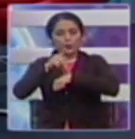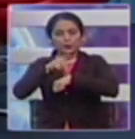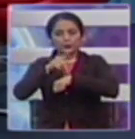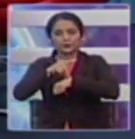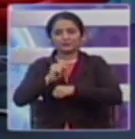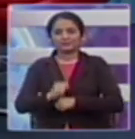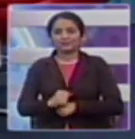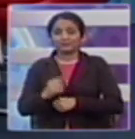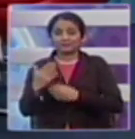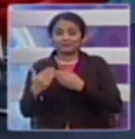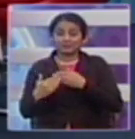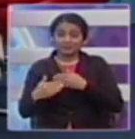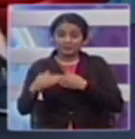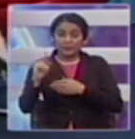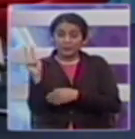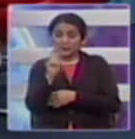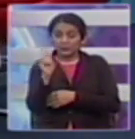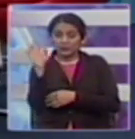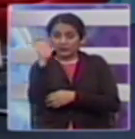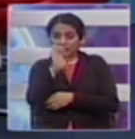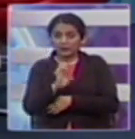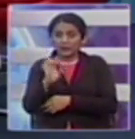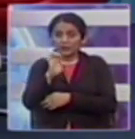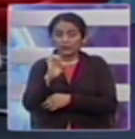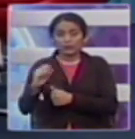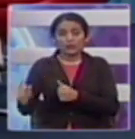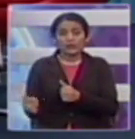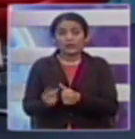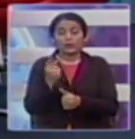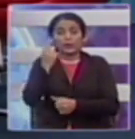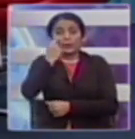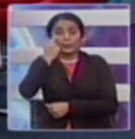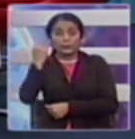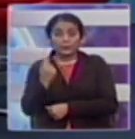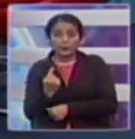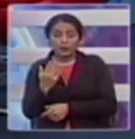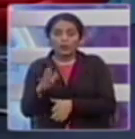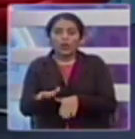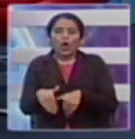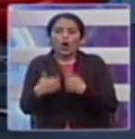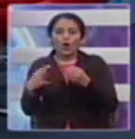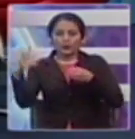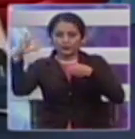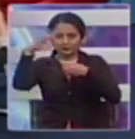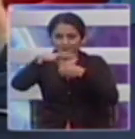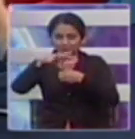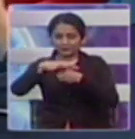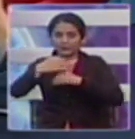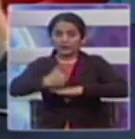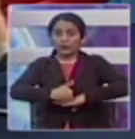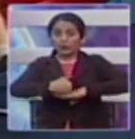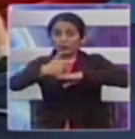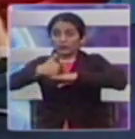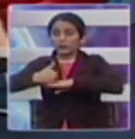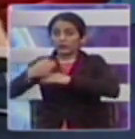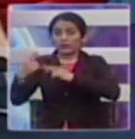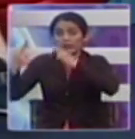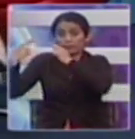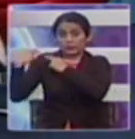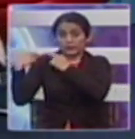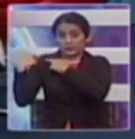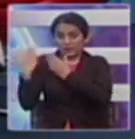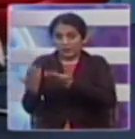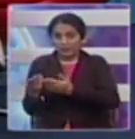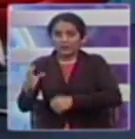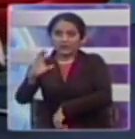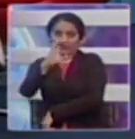Este 22 de enero se realizará el segundo simulacro de elecciones, por lo que se activarán las instituciones que forman parte del Consejo